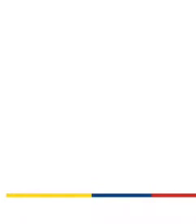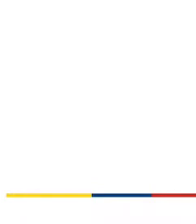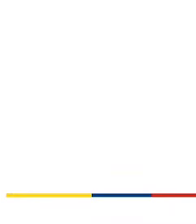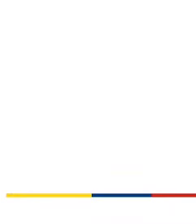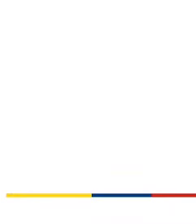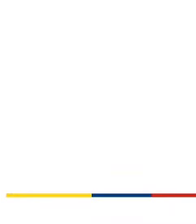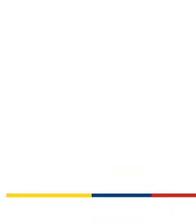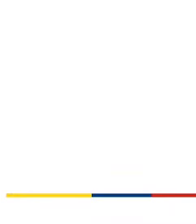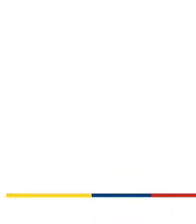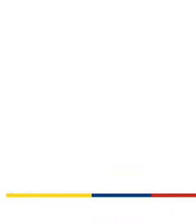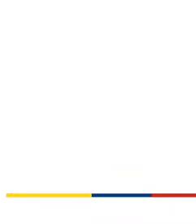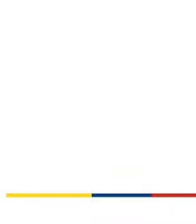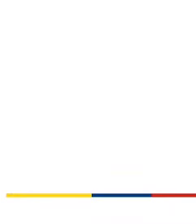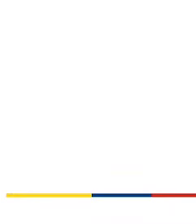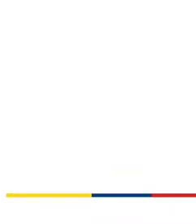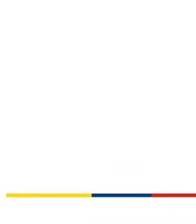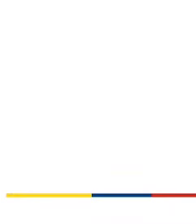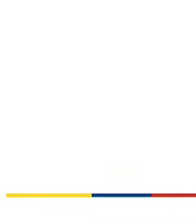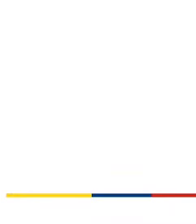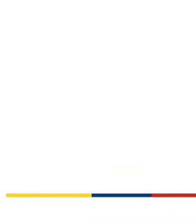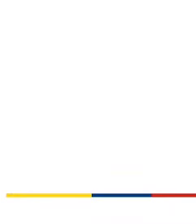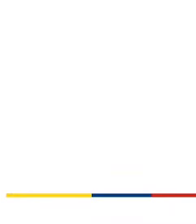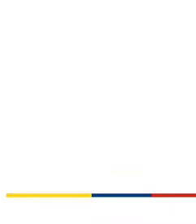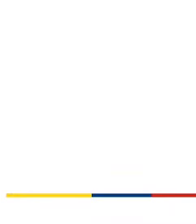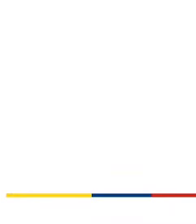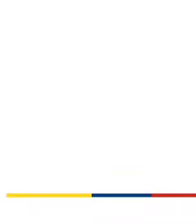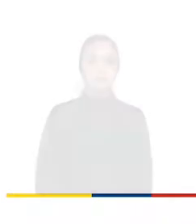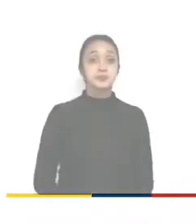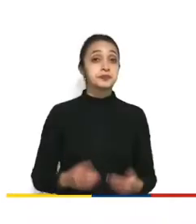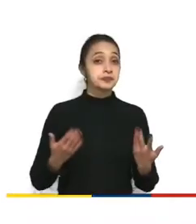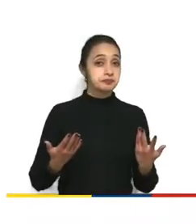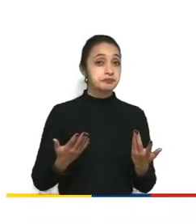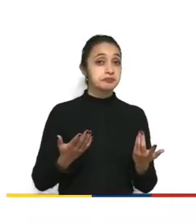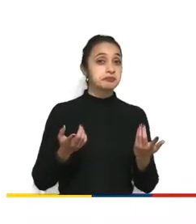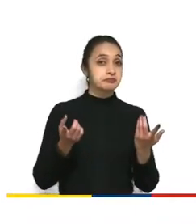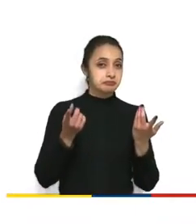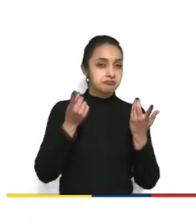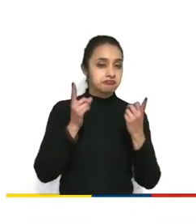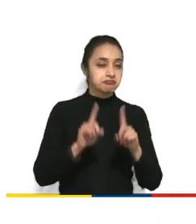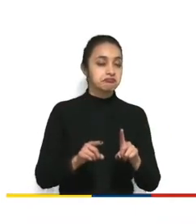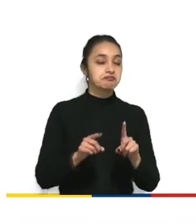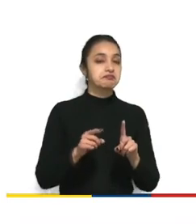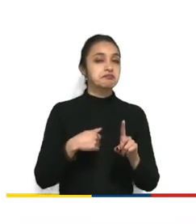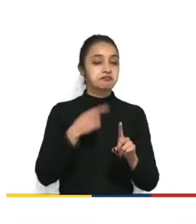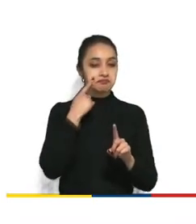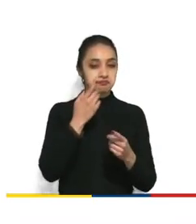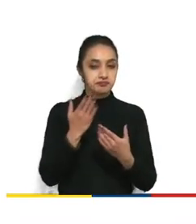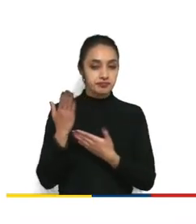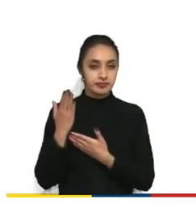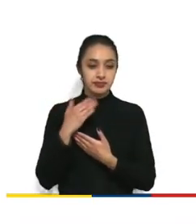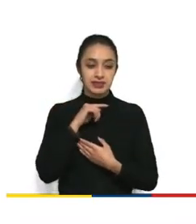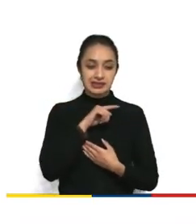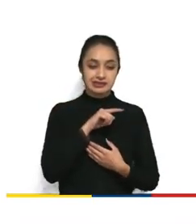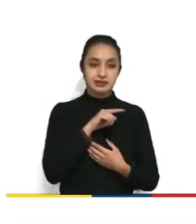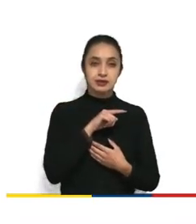Y bueno, aquí también vemos que el Zero Rating,